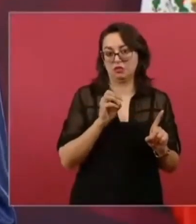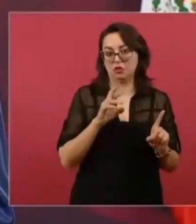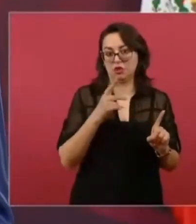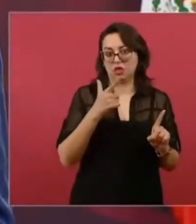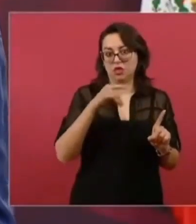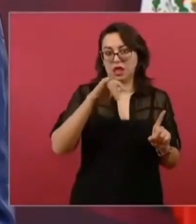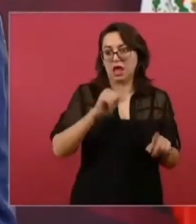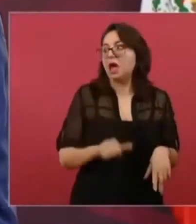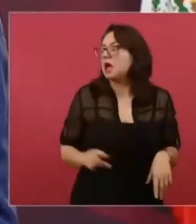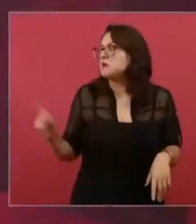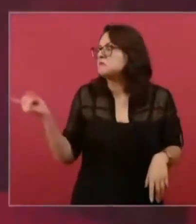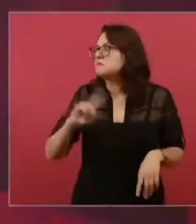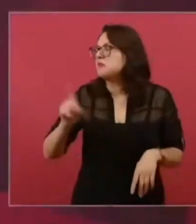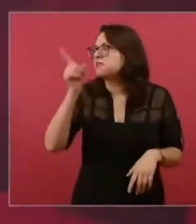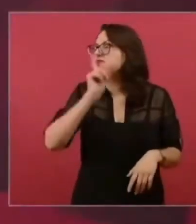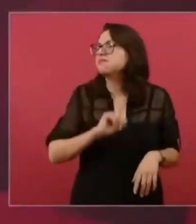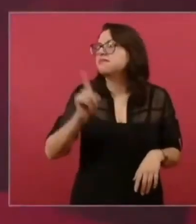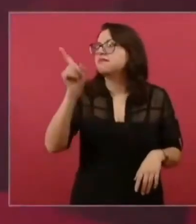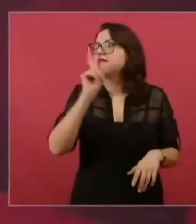Pues,